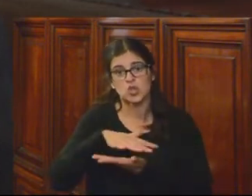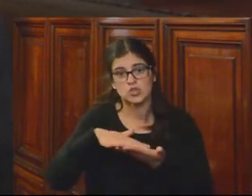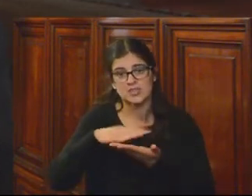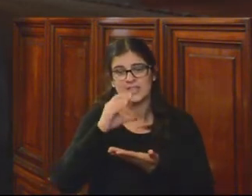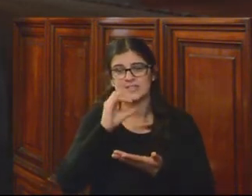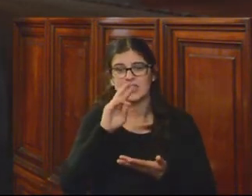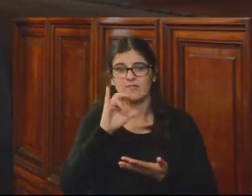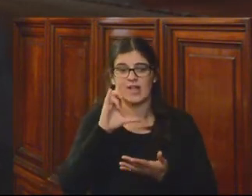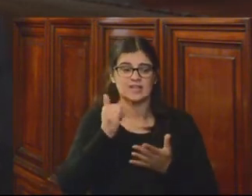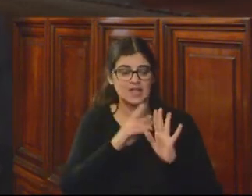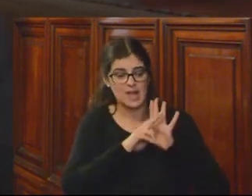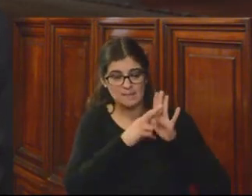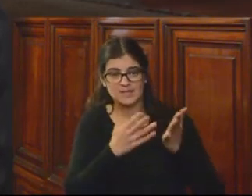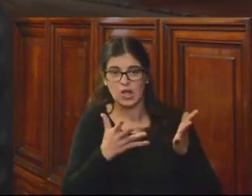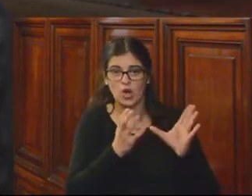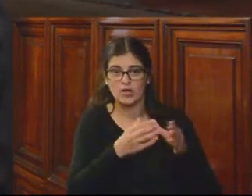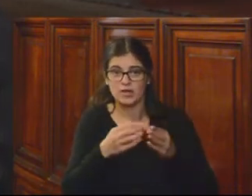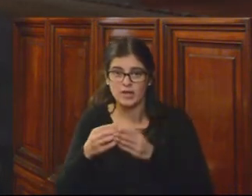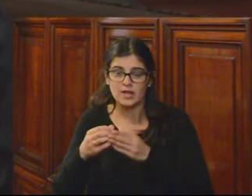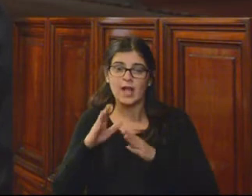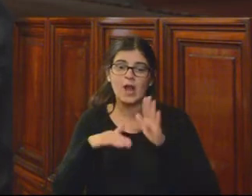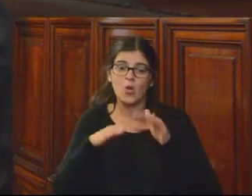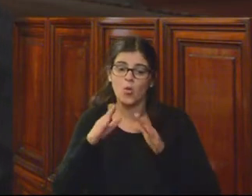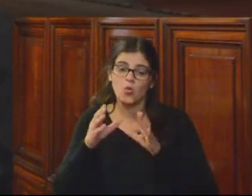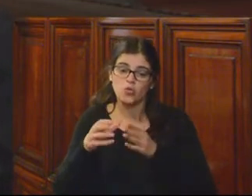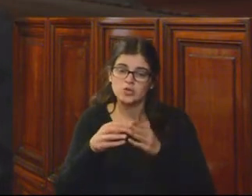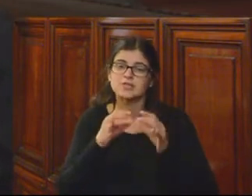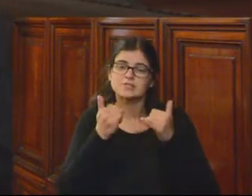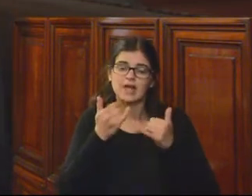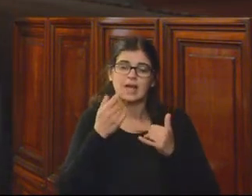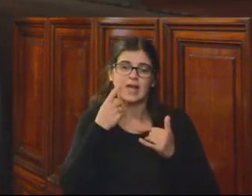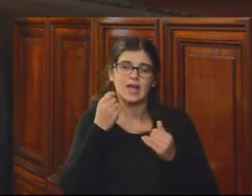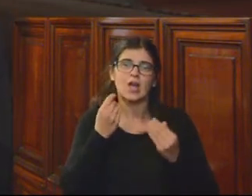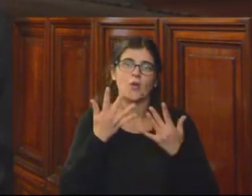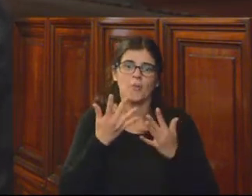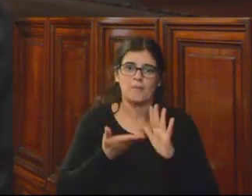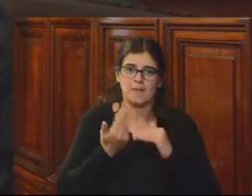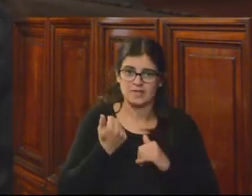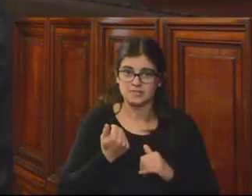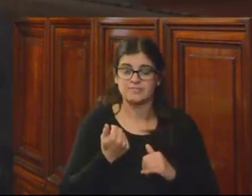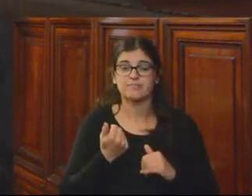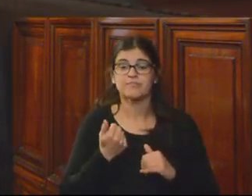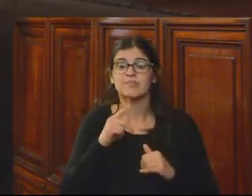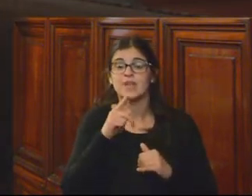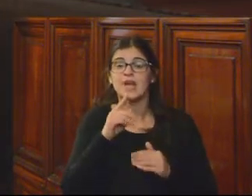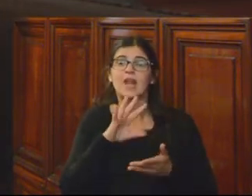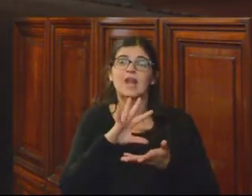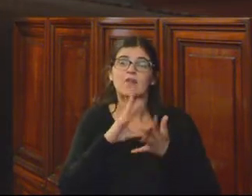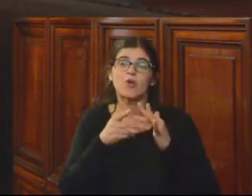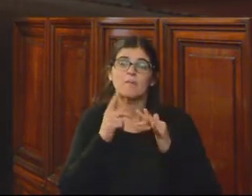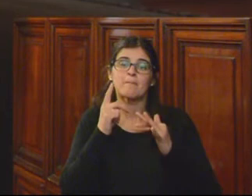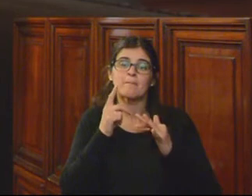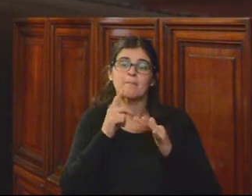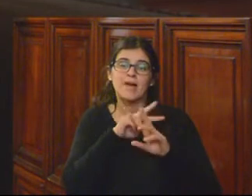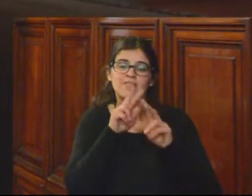acá representadas a través de algunas coaliciones que a su vez enriquecen el diagnóstico junto con